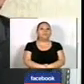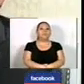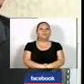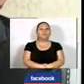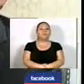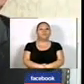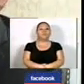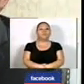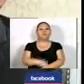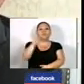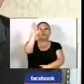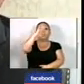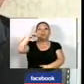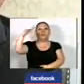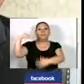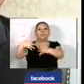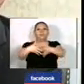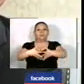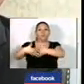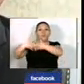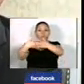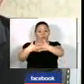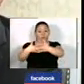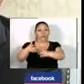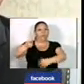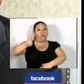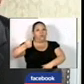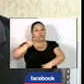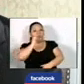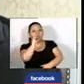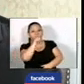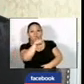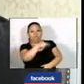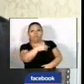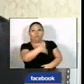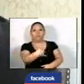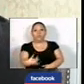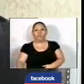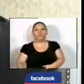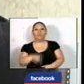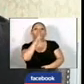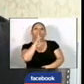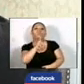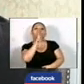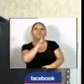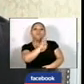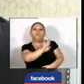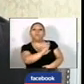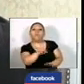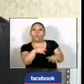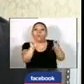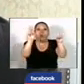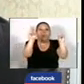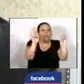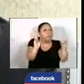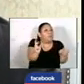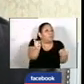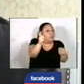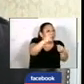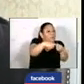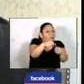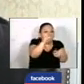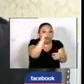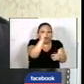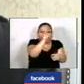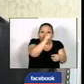En Estados Unidos, Fiscalía Federal vincula al presidente de Honduras, Juan Orlando Hernández, con un narcotraficante que